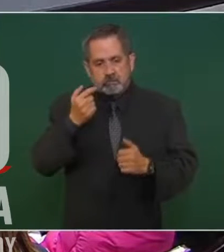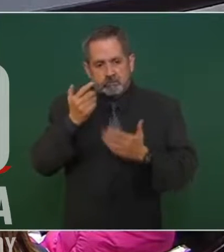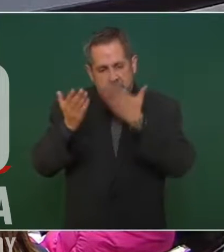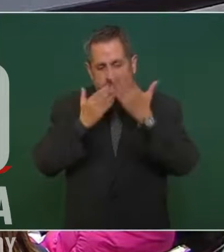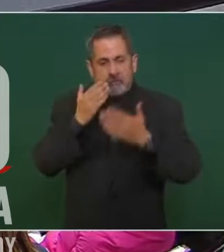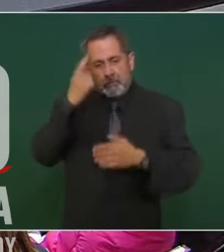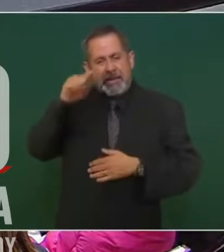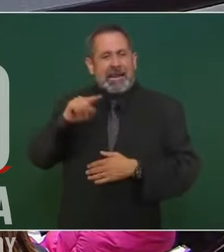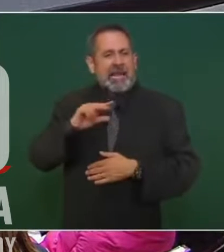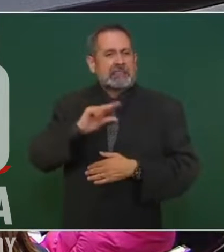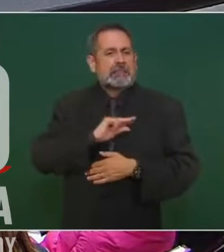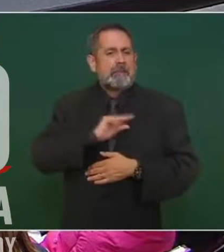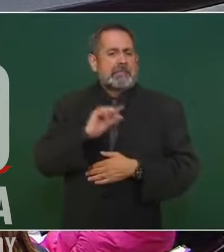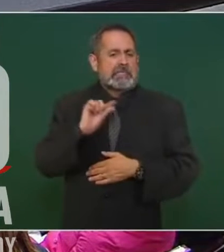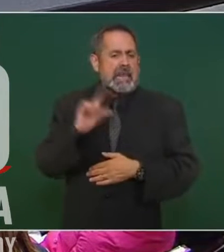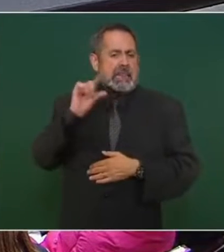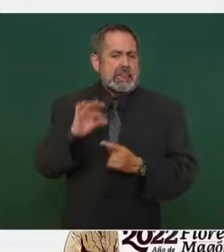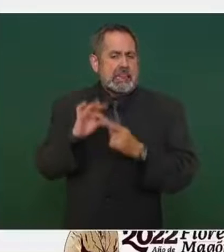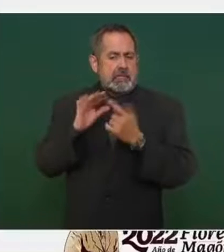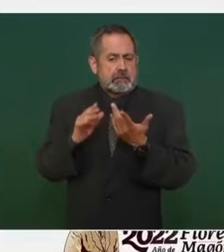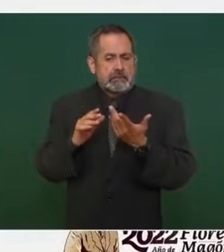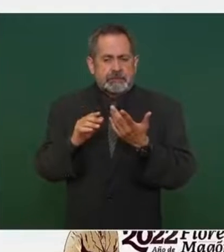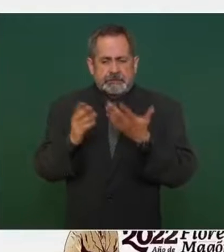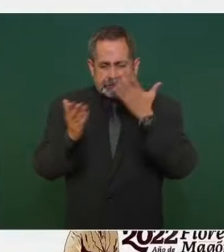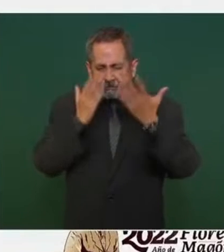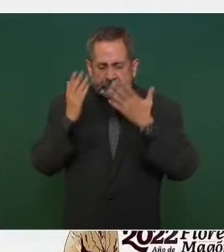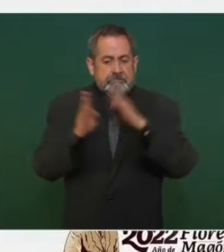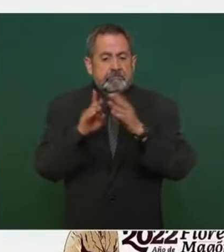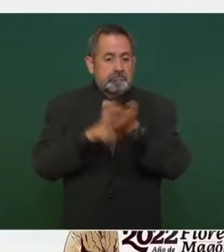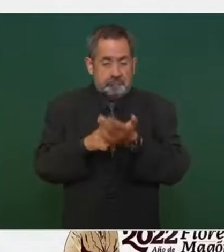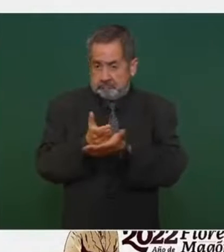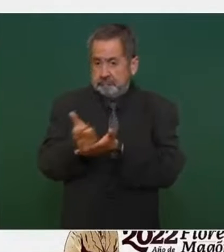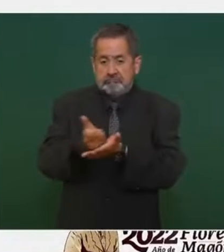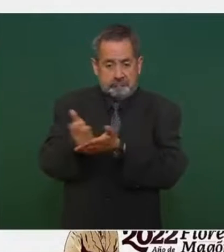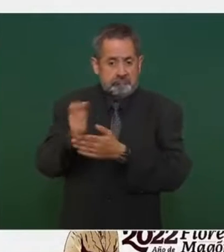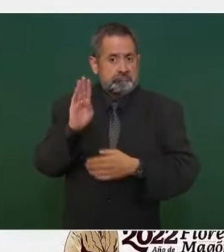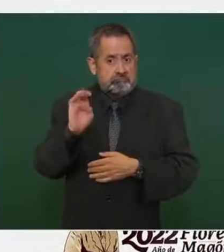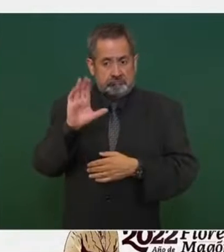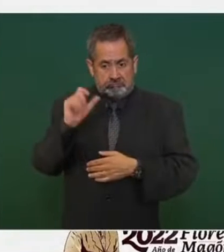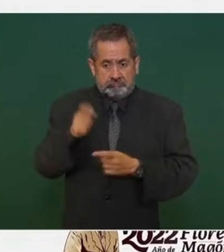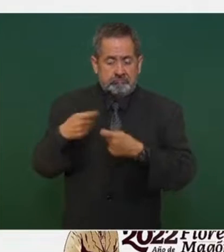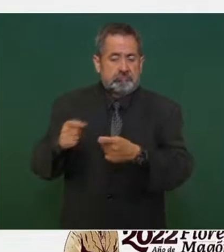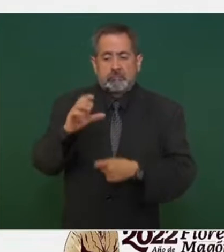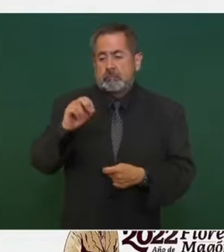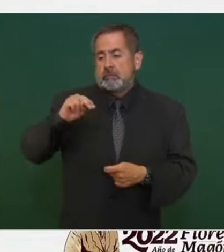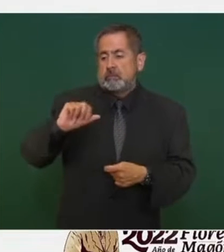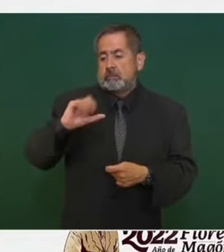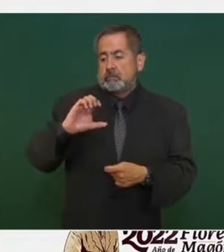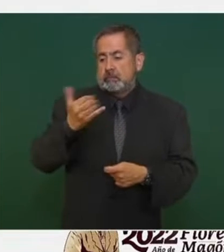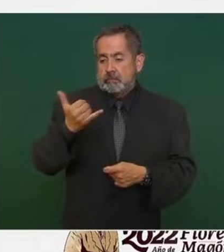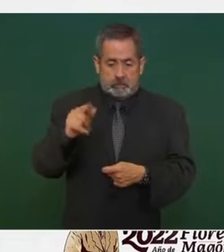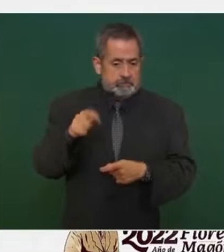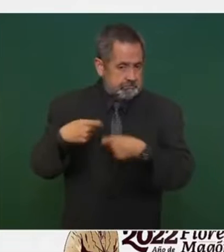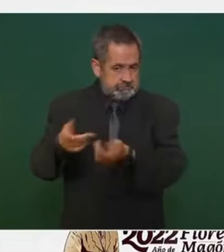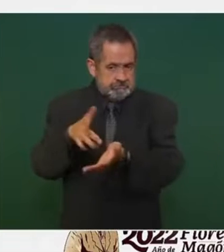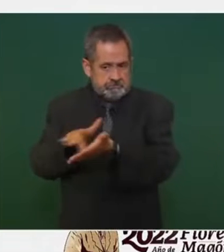especialidad, aspirantes y que lo hacen en todo el país, tienen becas administradas por CONACYT, tanto